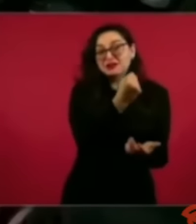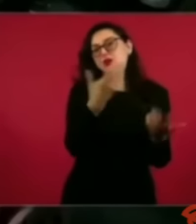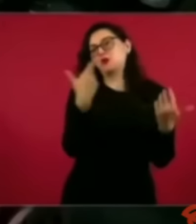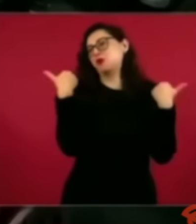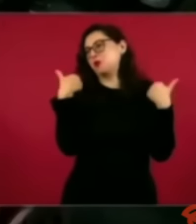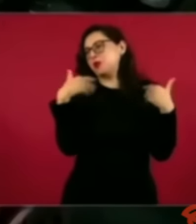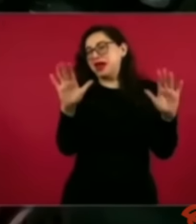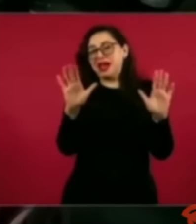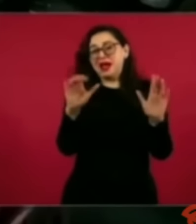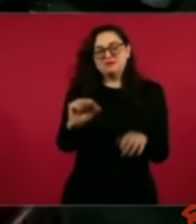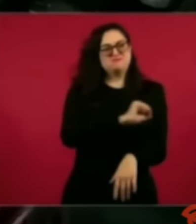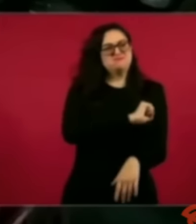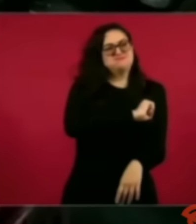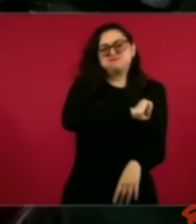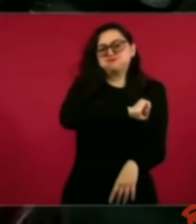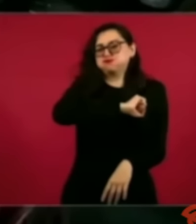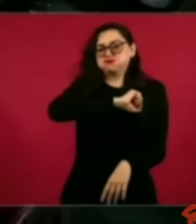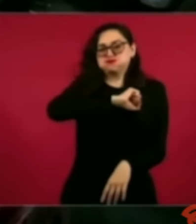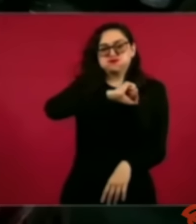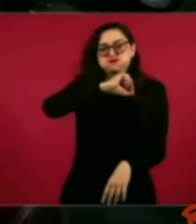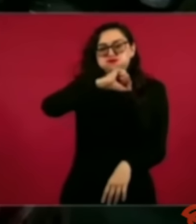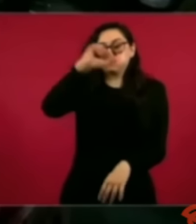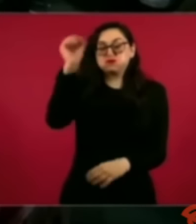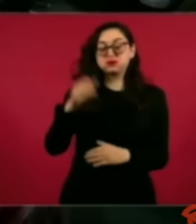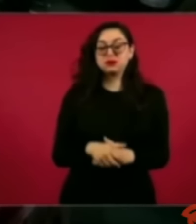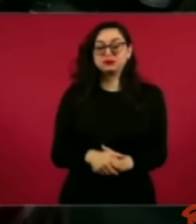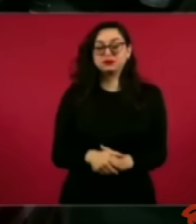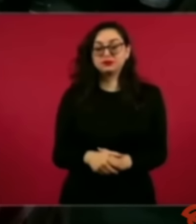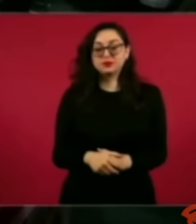Entonces, regresando a tu pregunta,